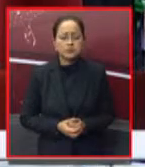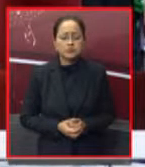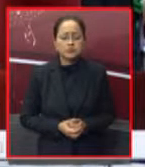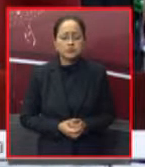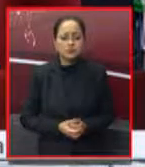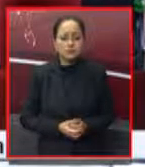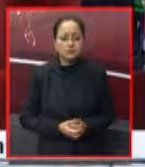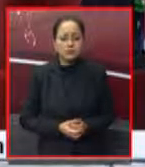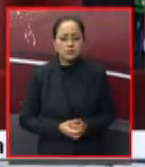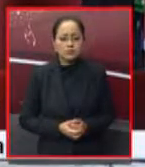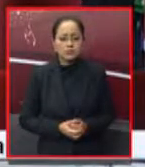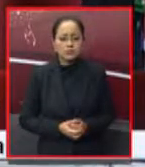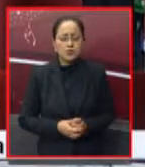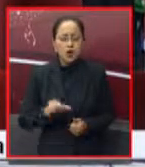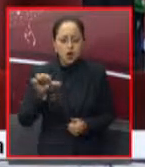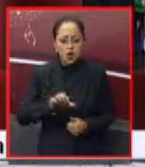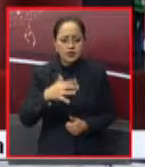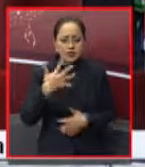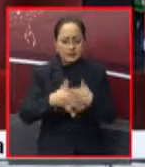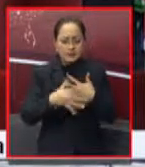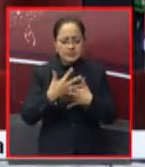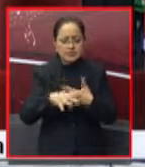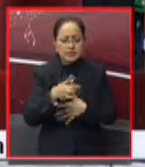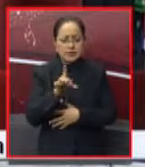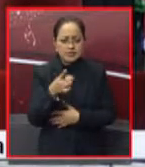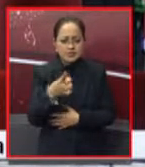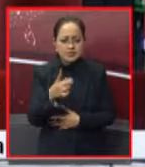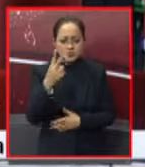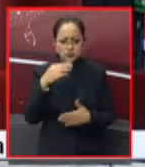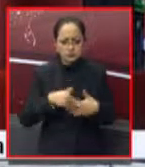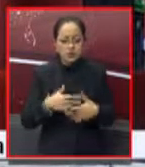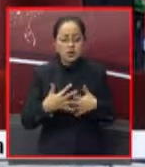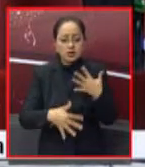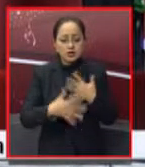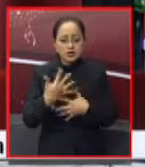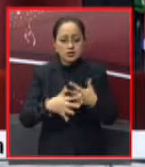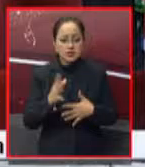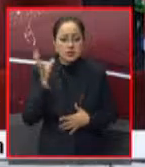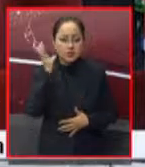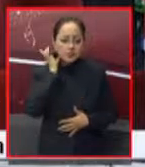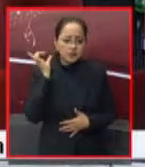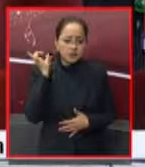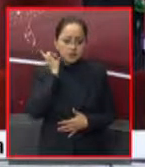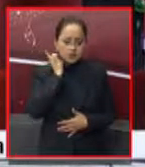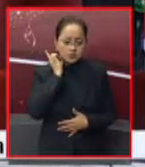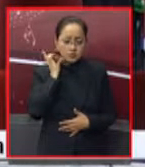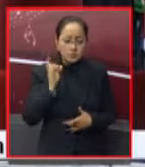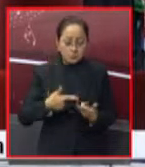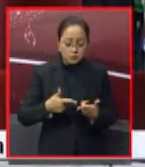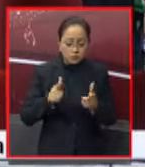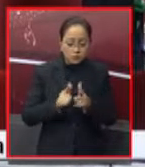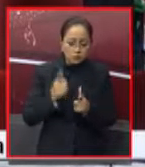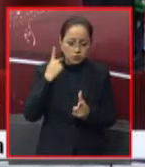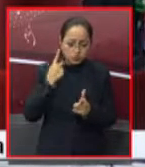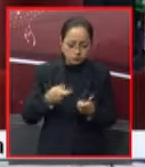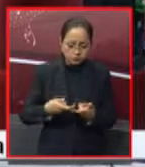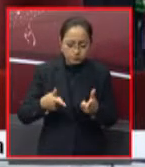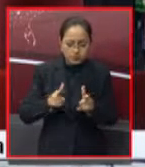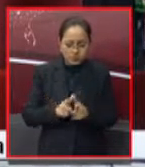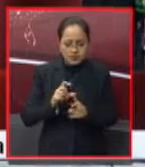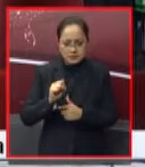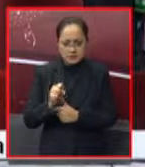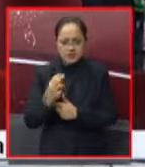Hoy, 15 de diciembre de 2015, la Cámara de Diputados de la 63ª